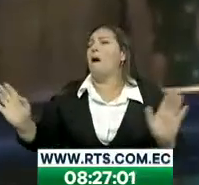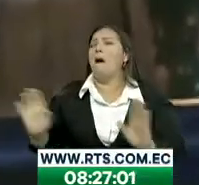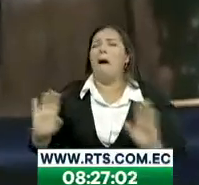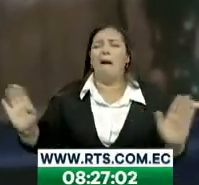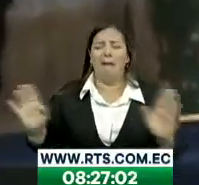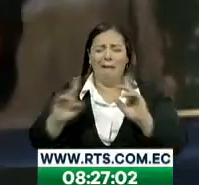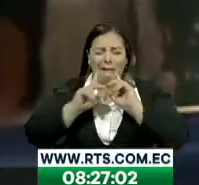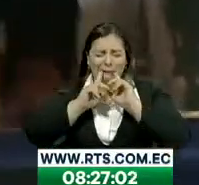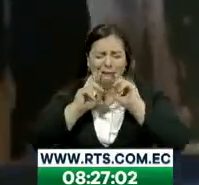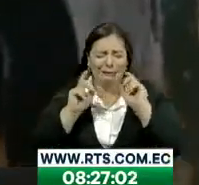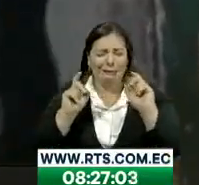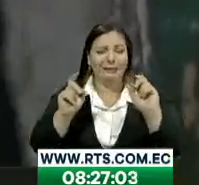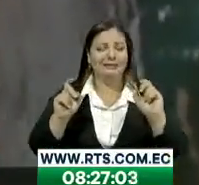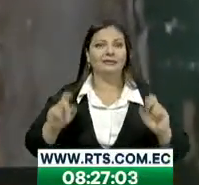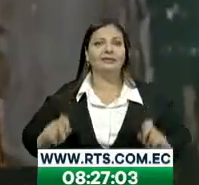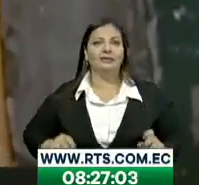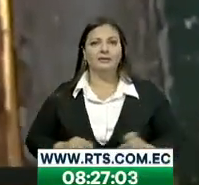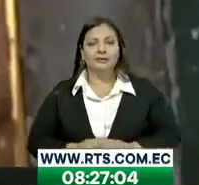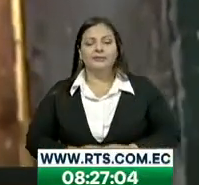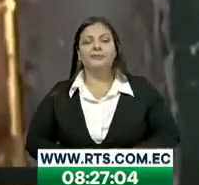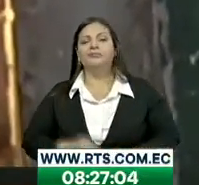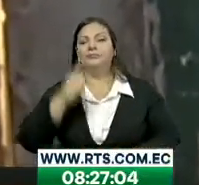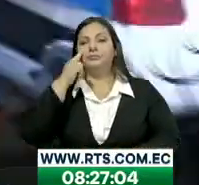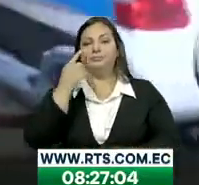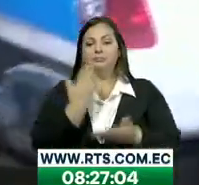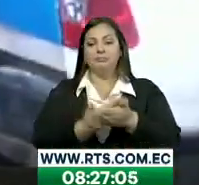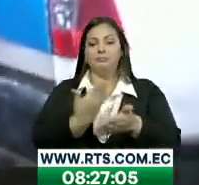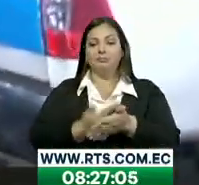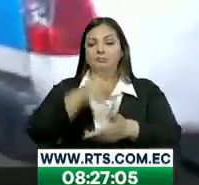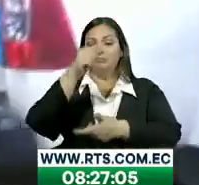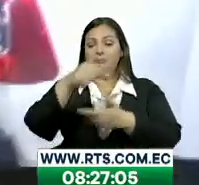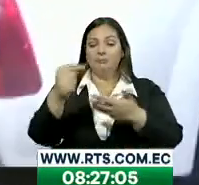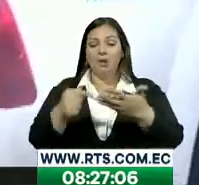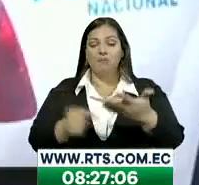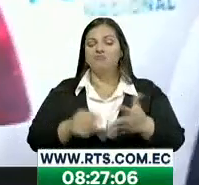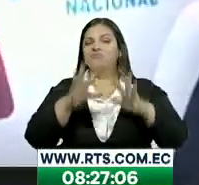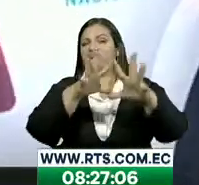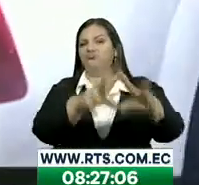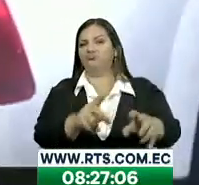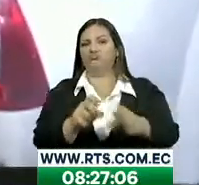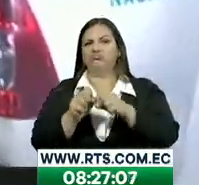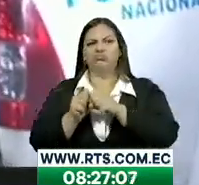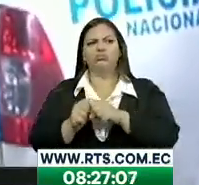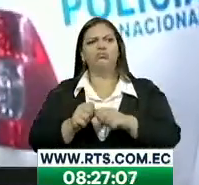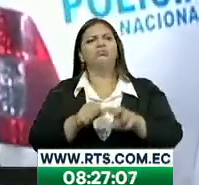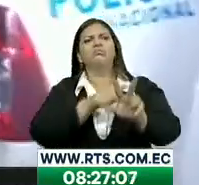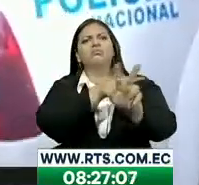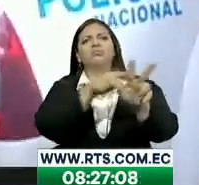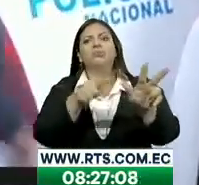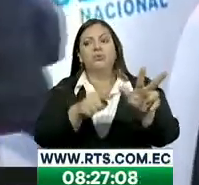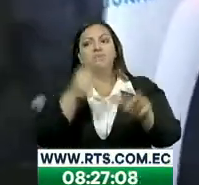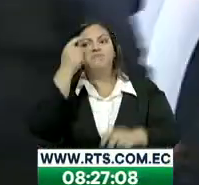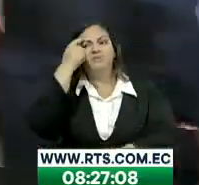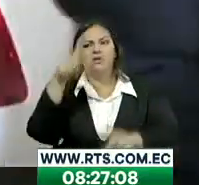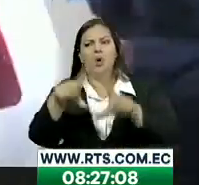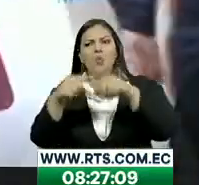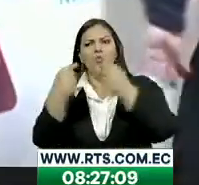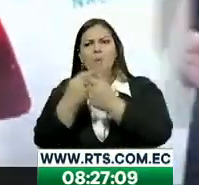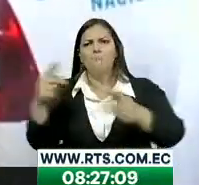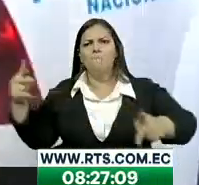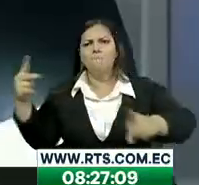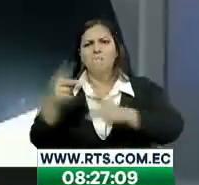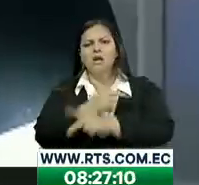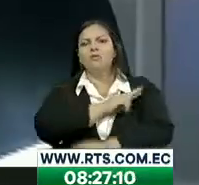Por las características de las evidencias encontradas, se cree que los detenidos serían parte de una agrupación